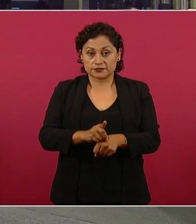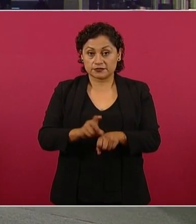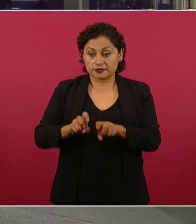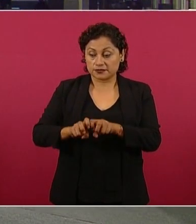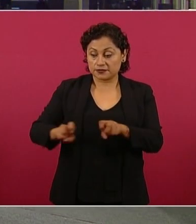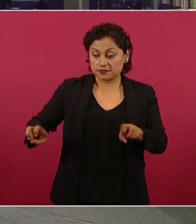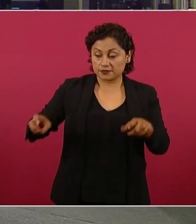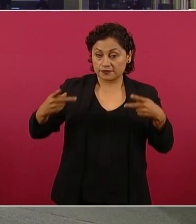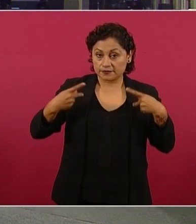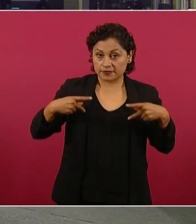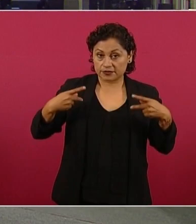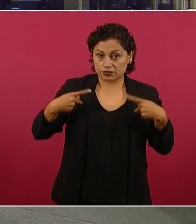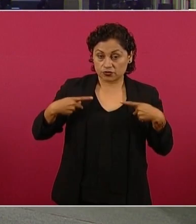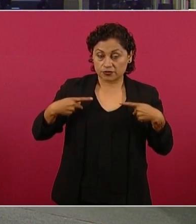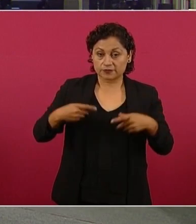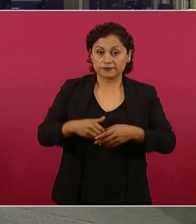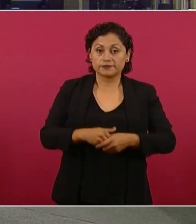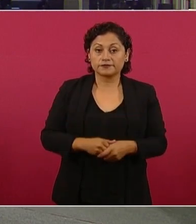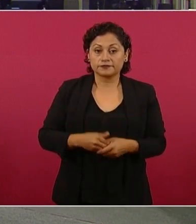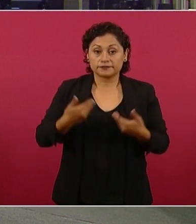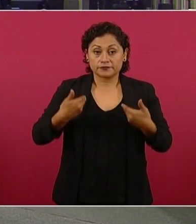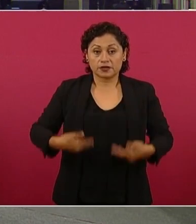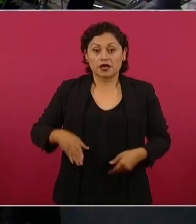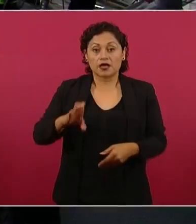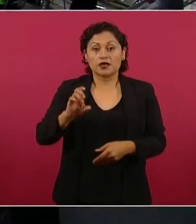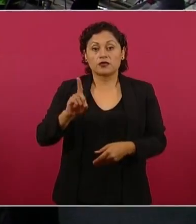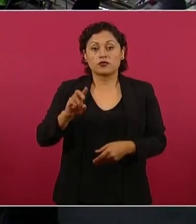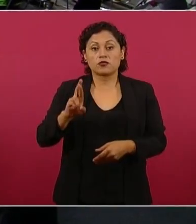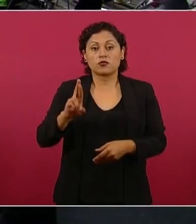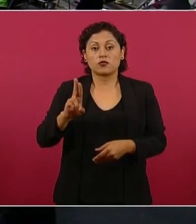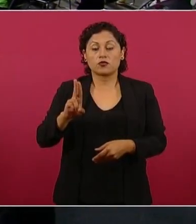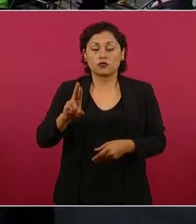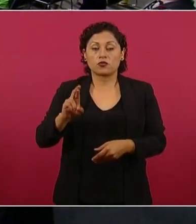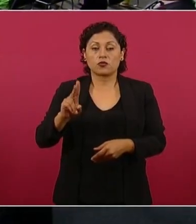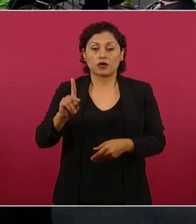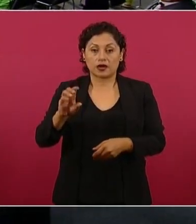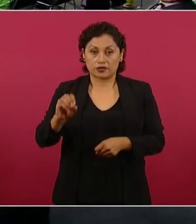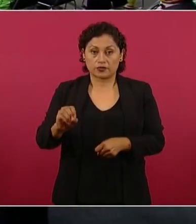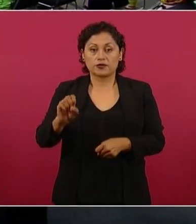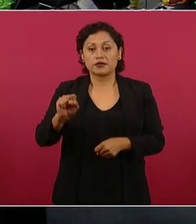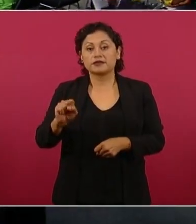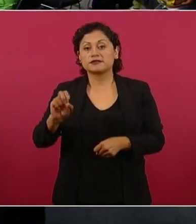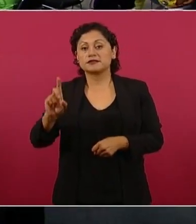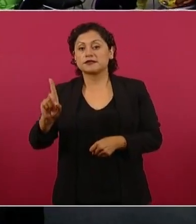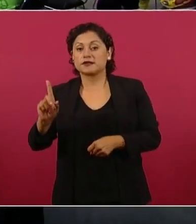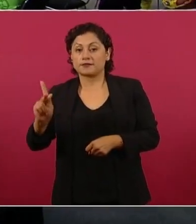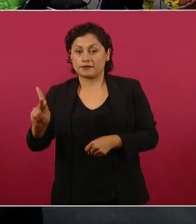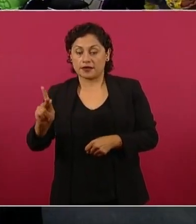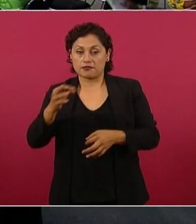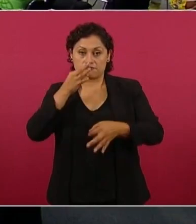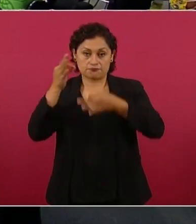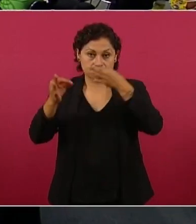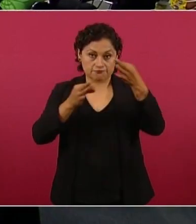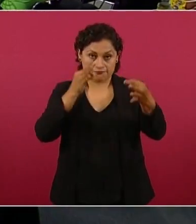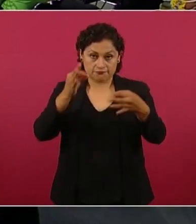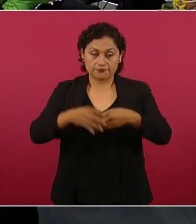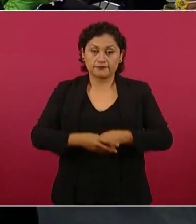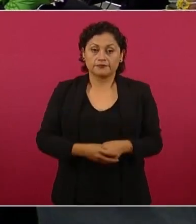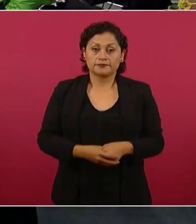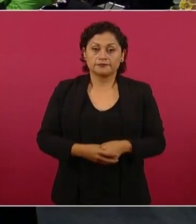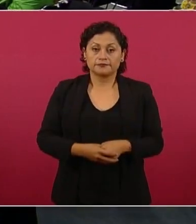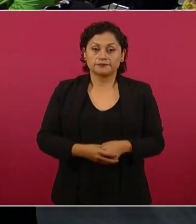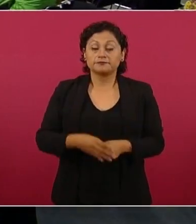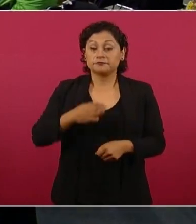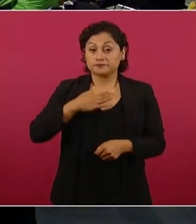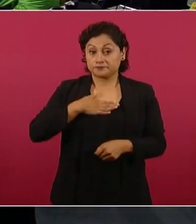del gabinete. Eduardo Esquivel Ancona, SDP Noticias. Mi primera pregunta es